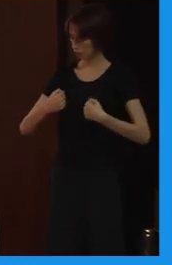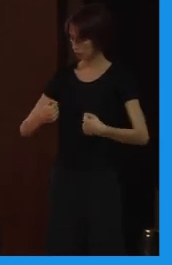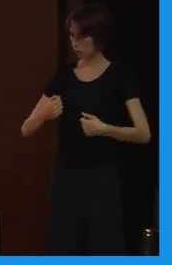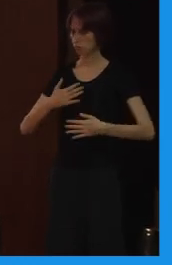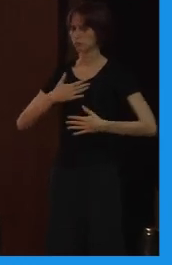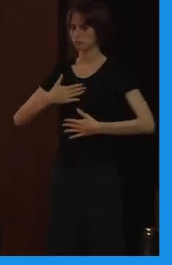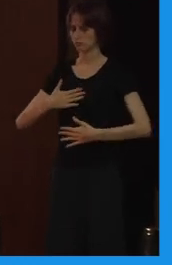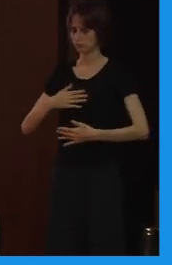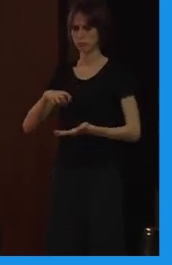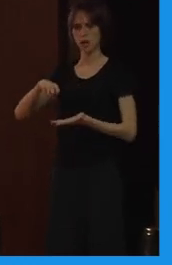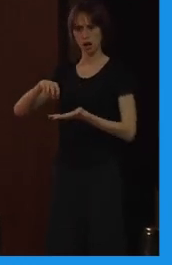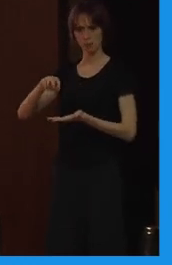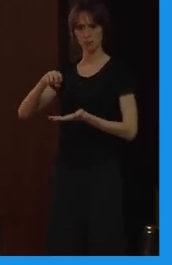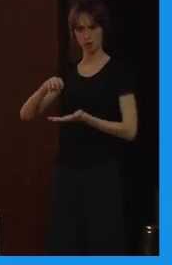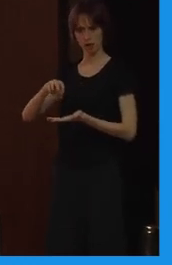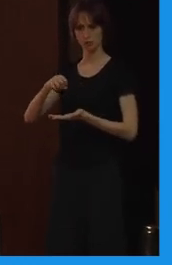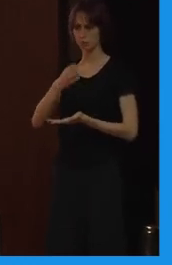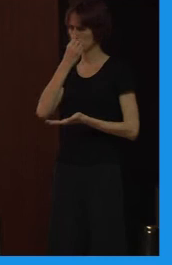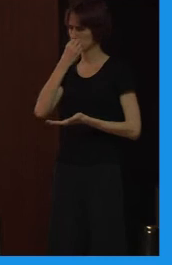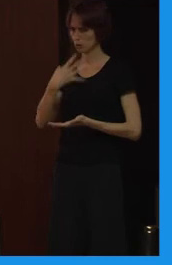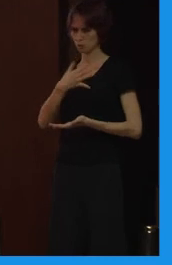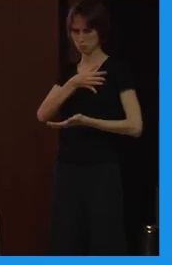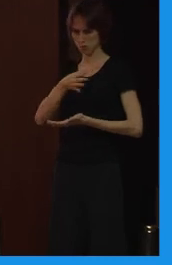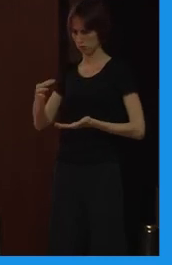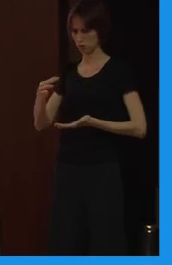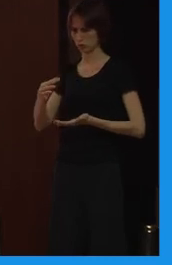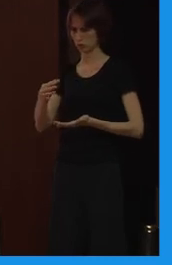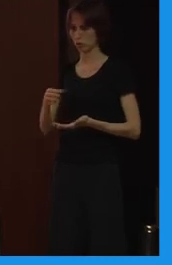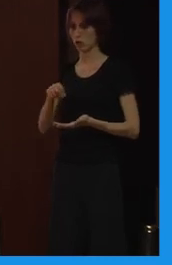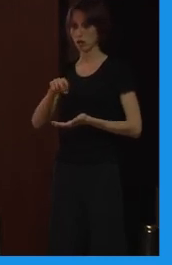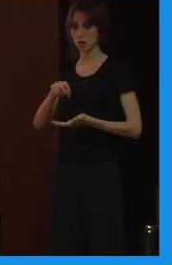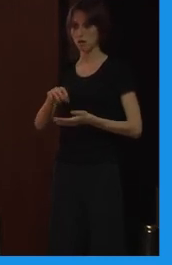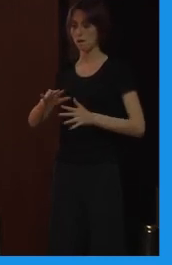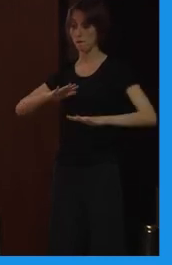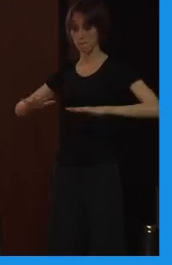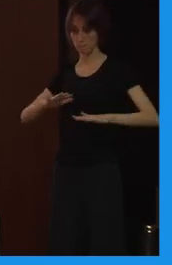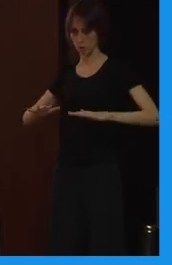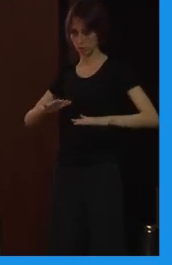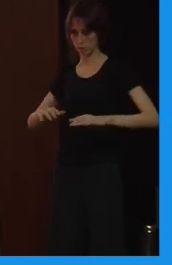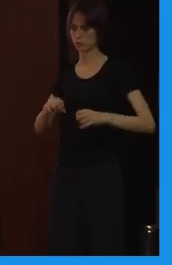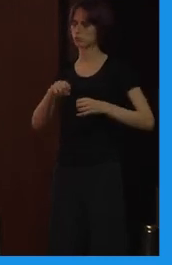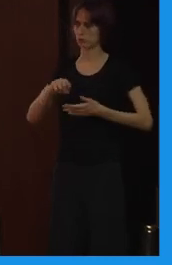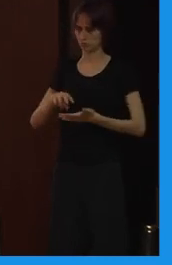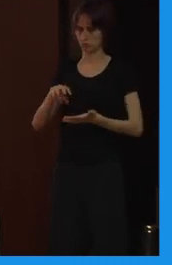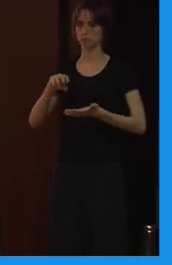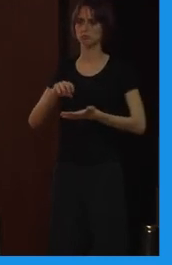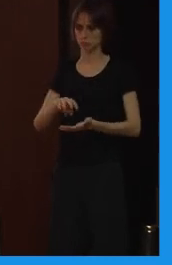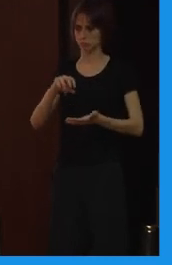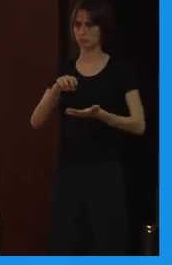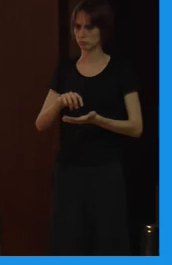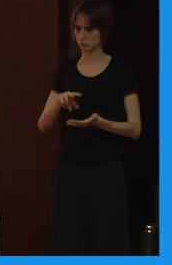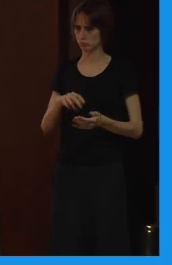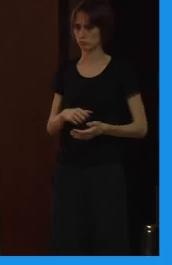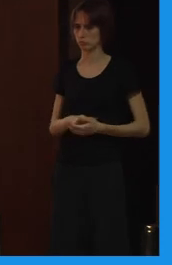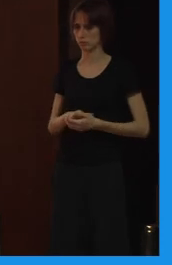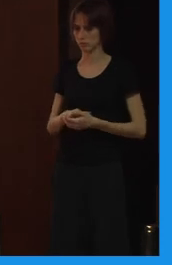mejor ejercicio que hay, a un buen ritmo. Que vaya mi corazón rápido, que no puede ir hablando